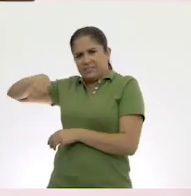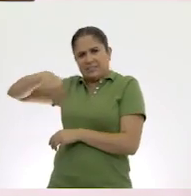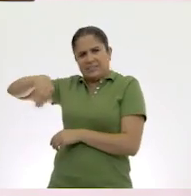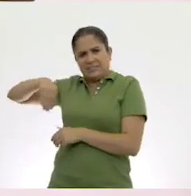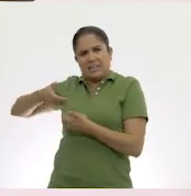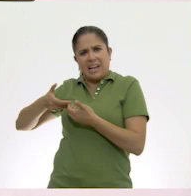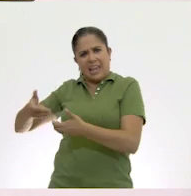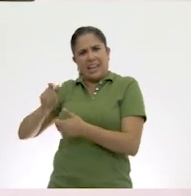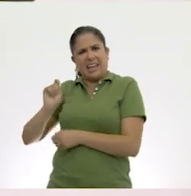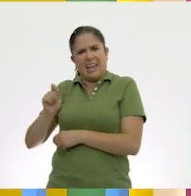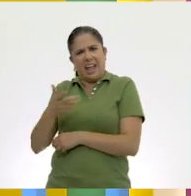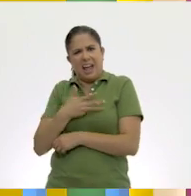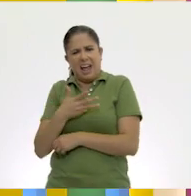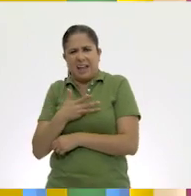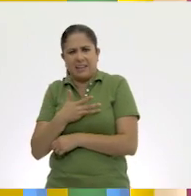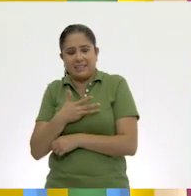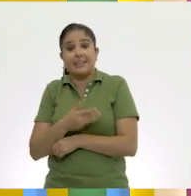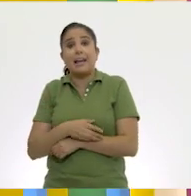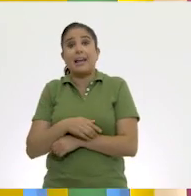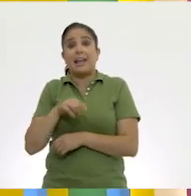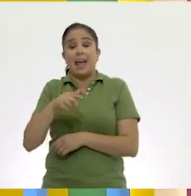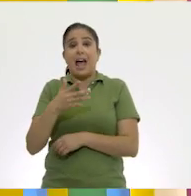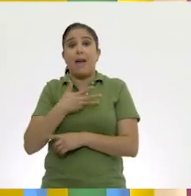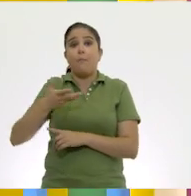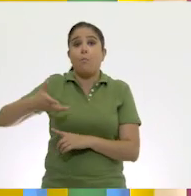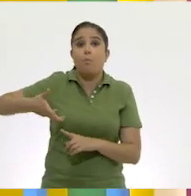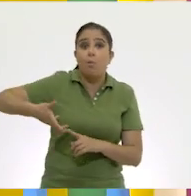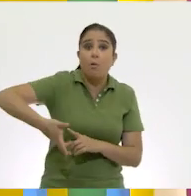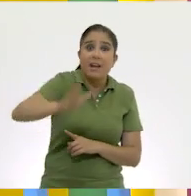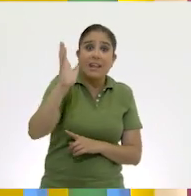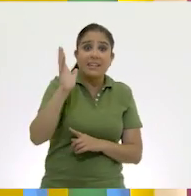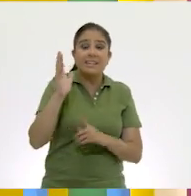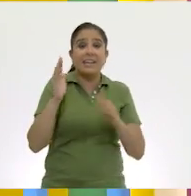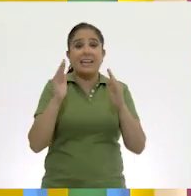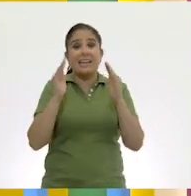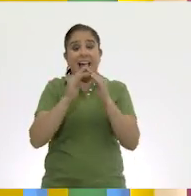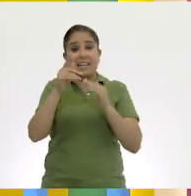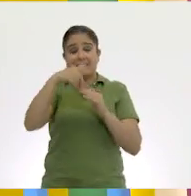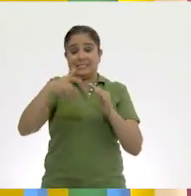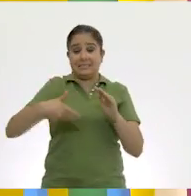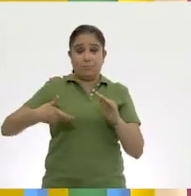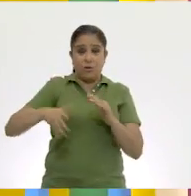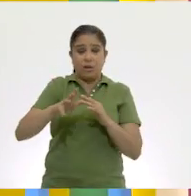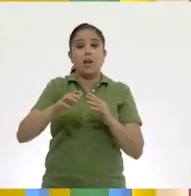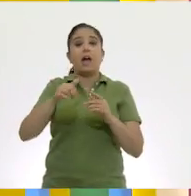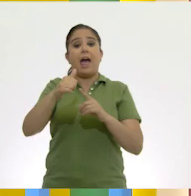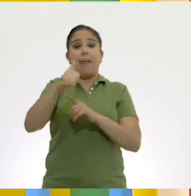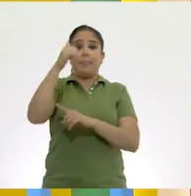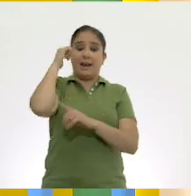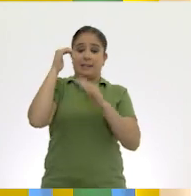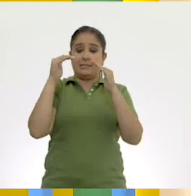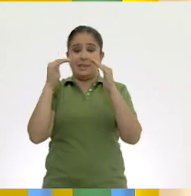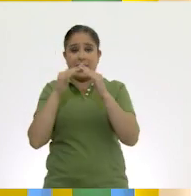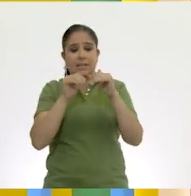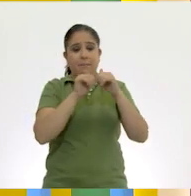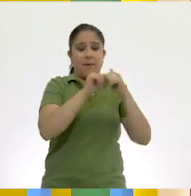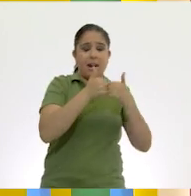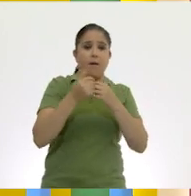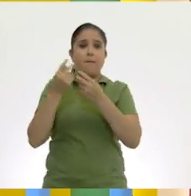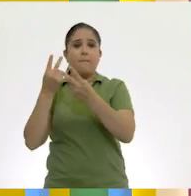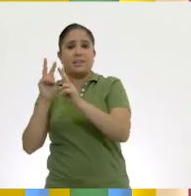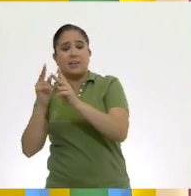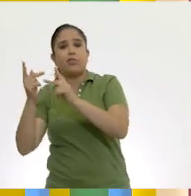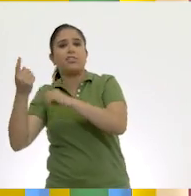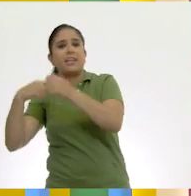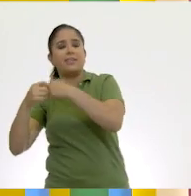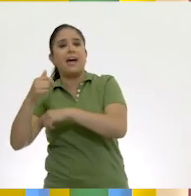en esa calle hay un boliche atrás de tu casa atrás de la panadería de tu vecino o de